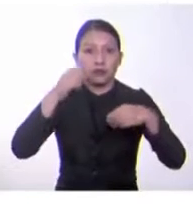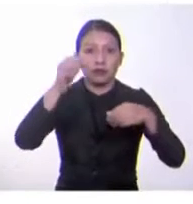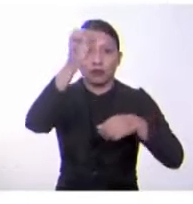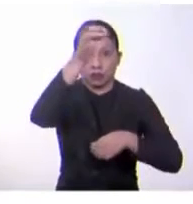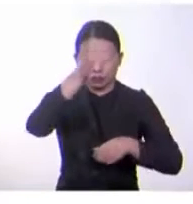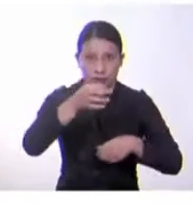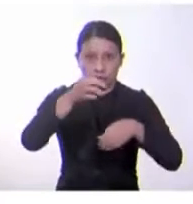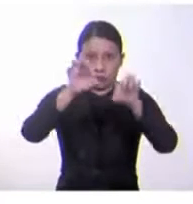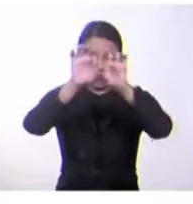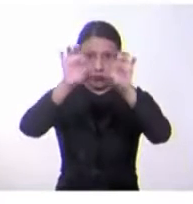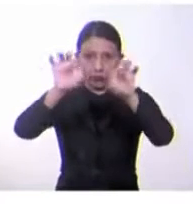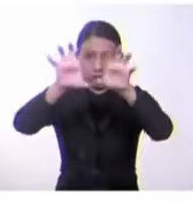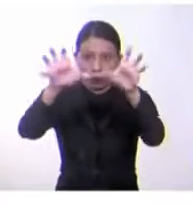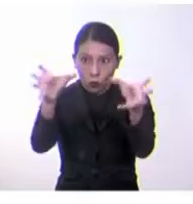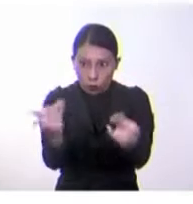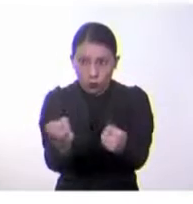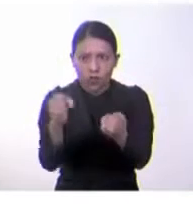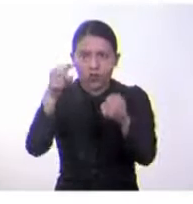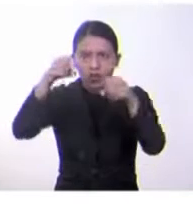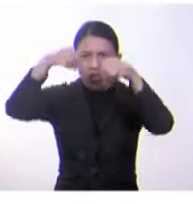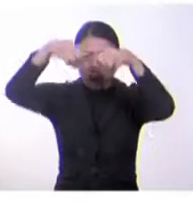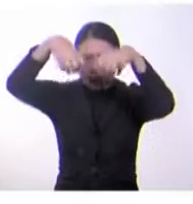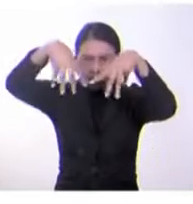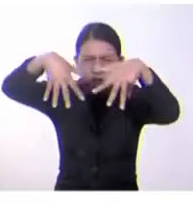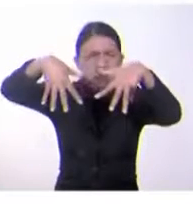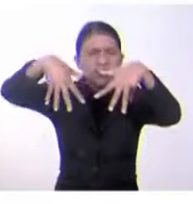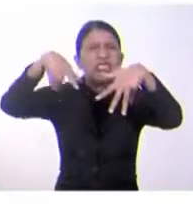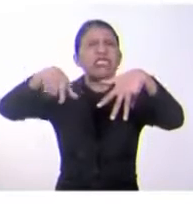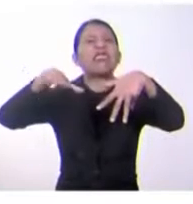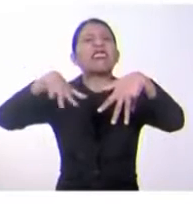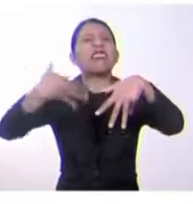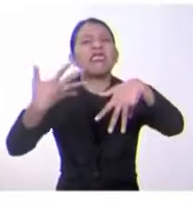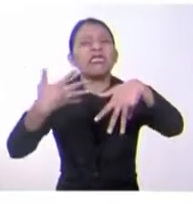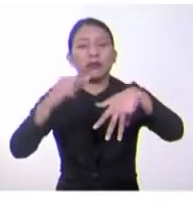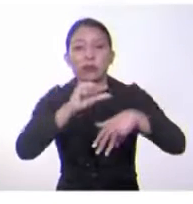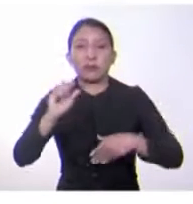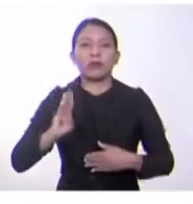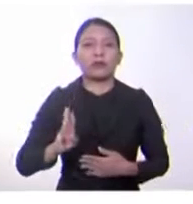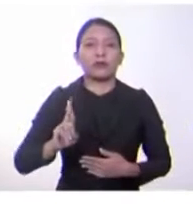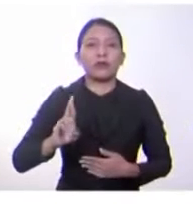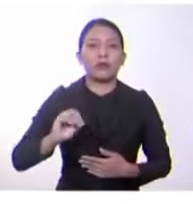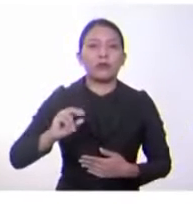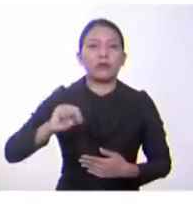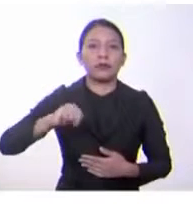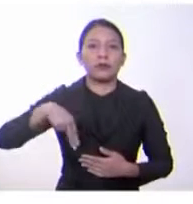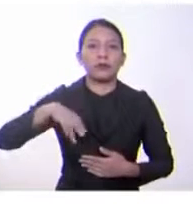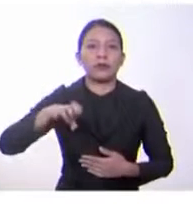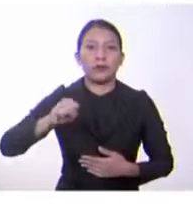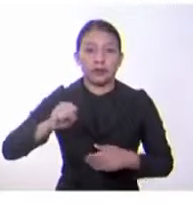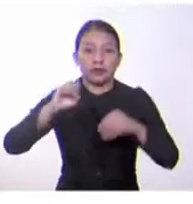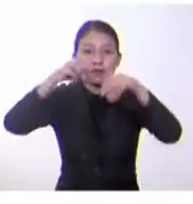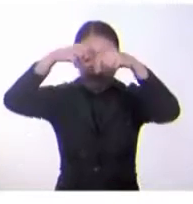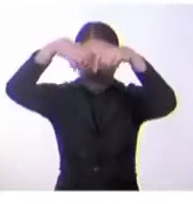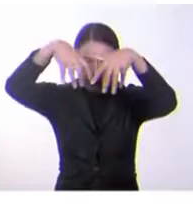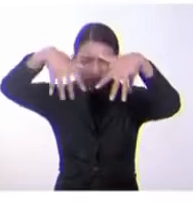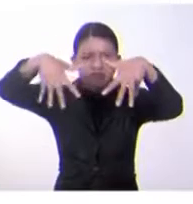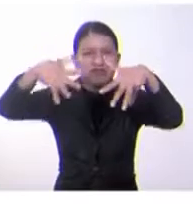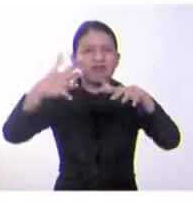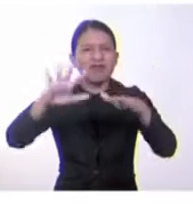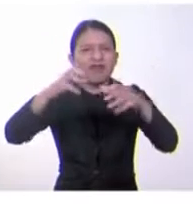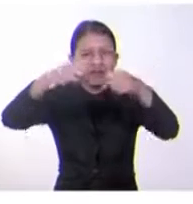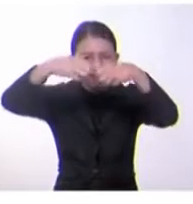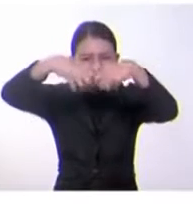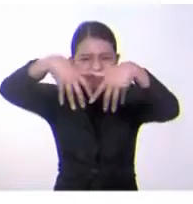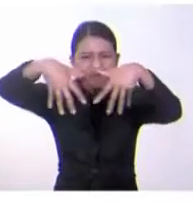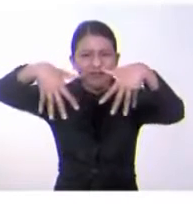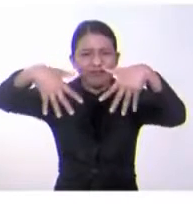Los bronquios son muy parecidos a los tubos de la tráquea, solo que más pequeños, más delgados y se ramifican por todos